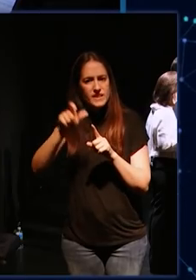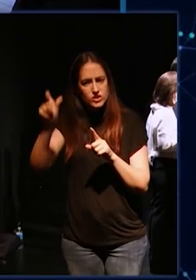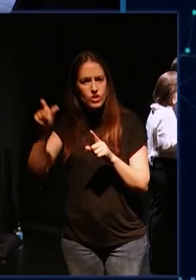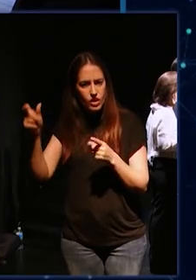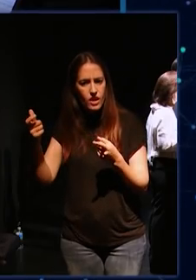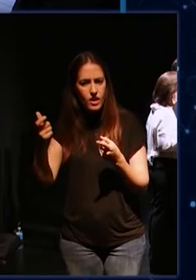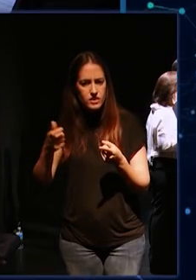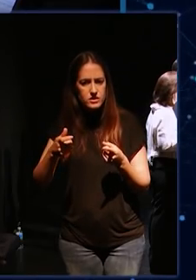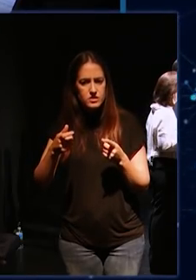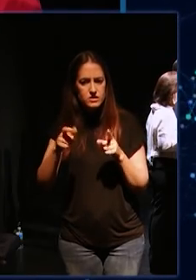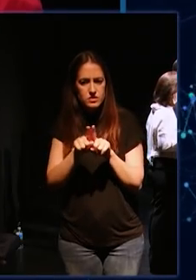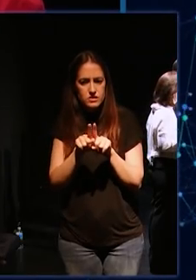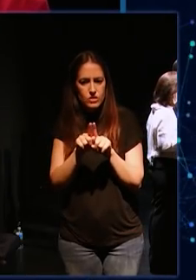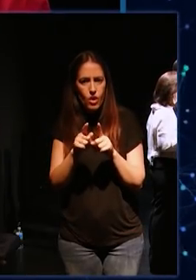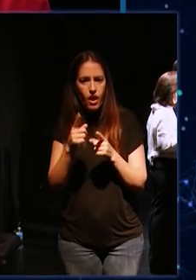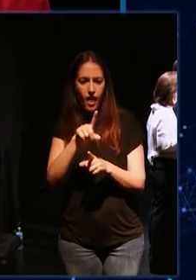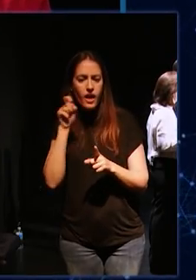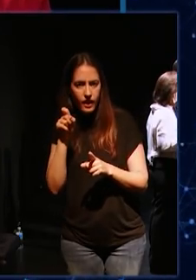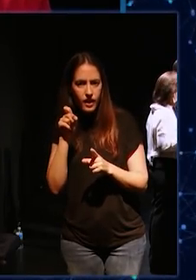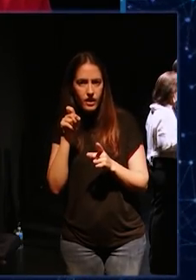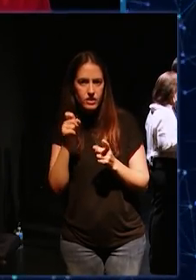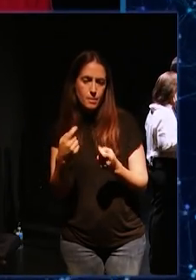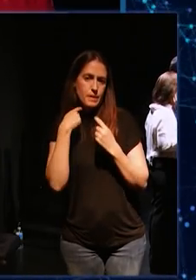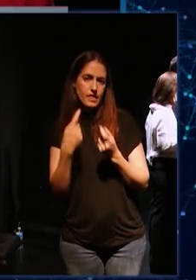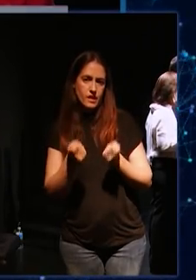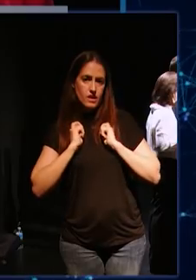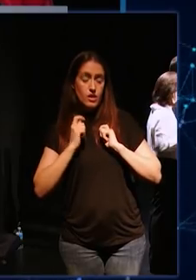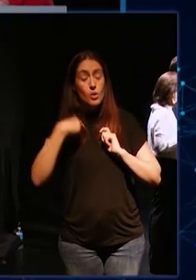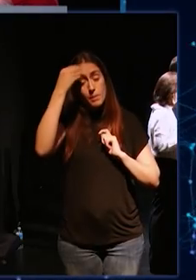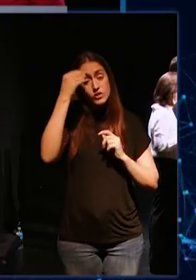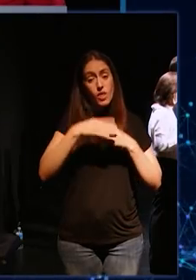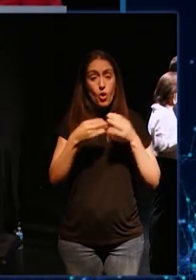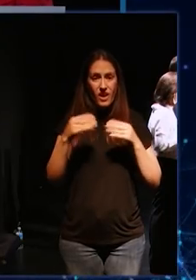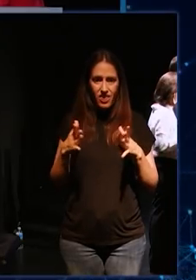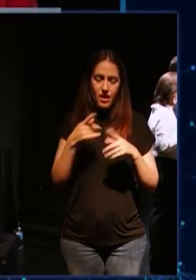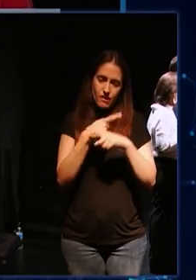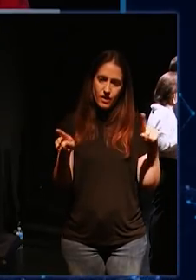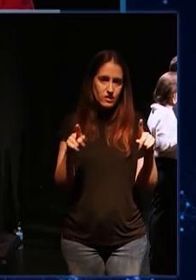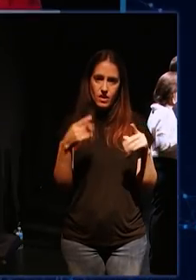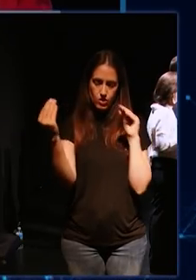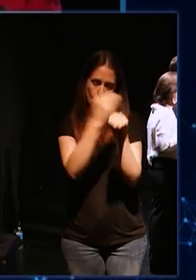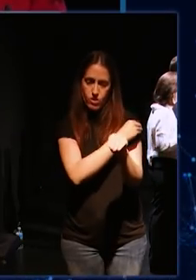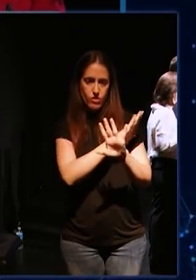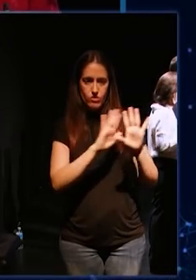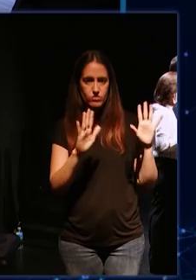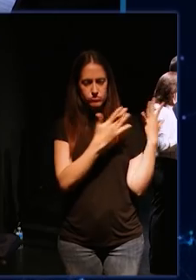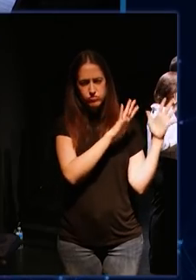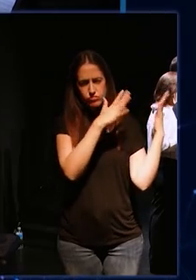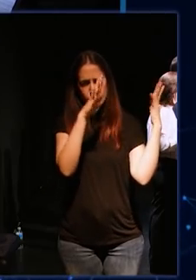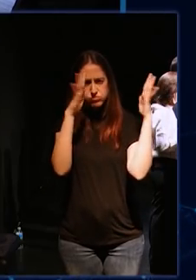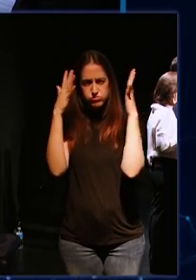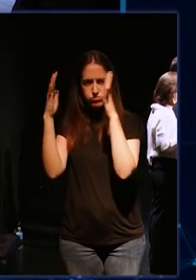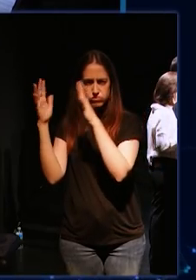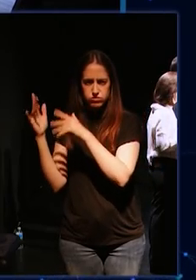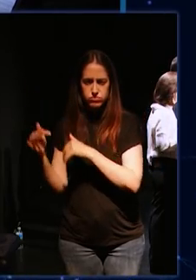perdiese su capacidad de decisión. Yo entiendo la democracia de otra manera, por lo tanto, no estoy nada de acuerdo con lo que has dicho. Si se da un golpe de Estado...